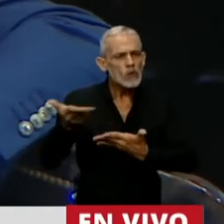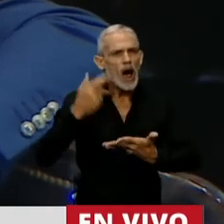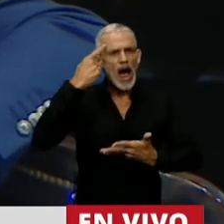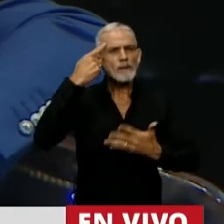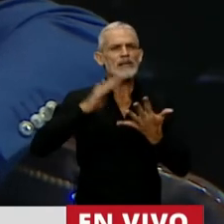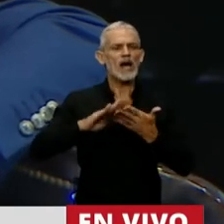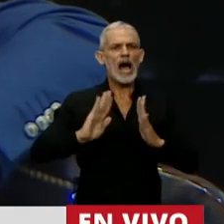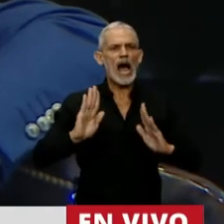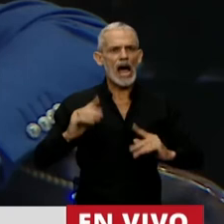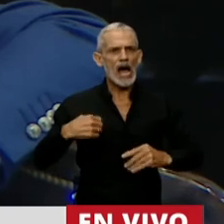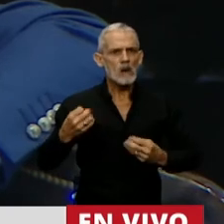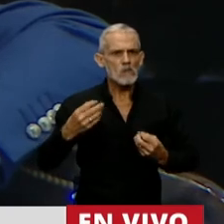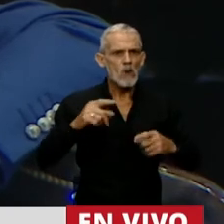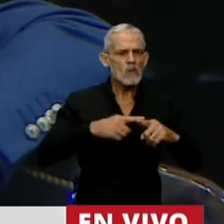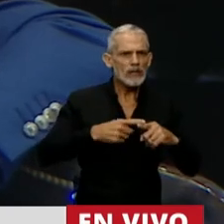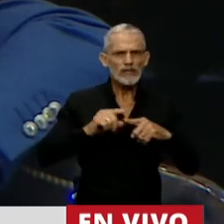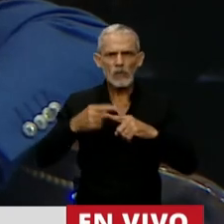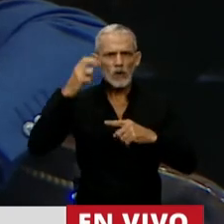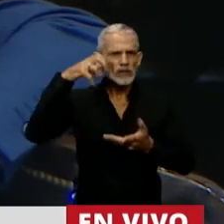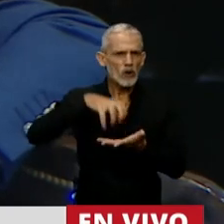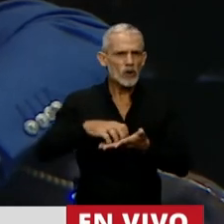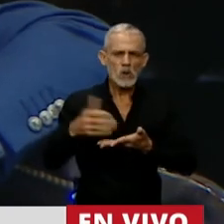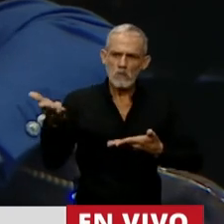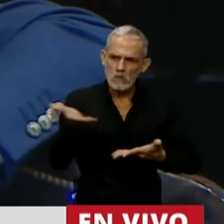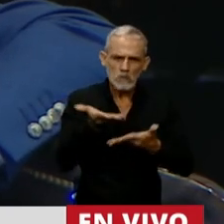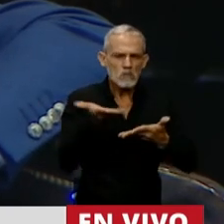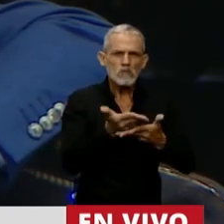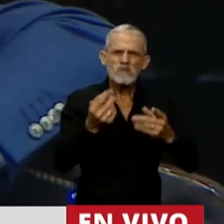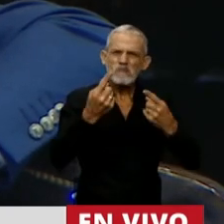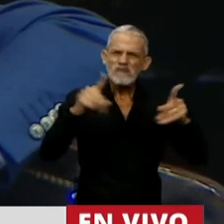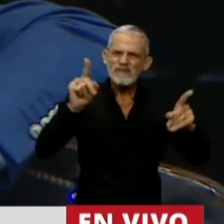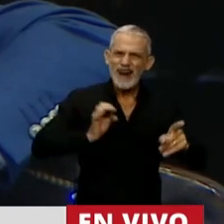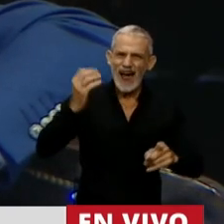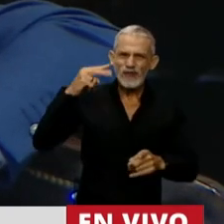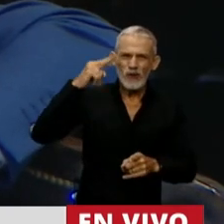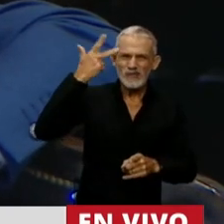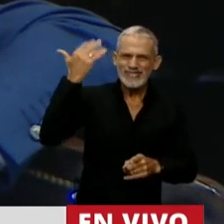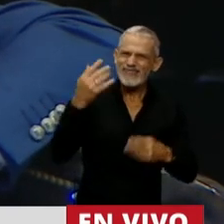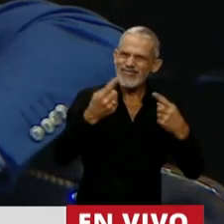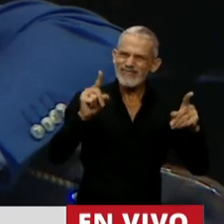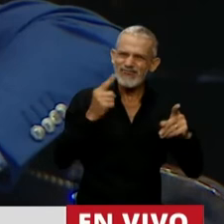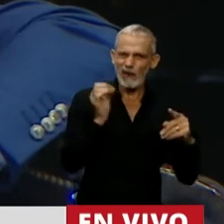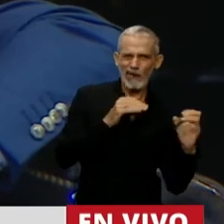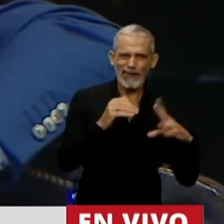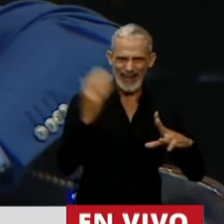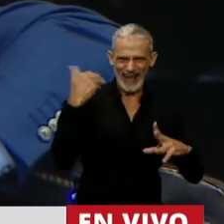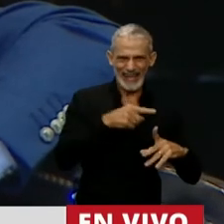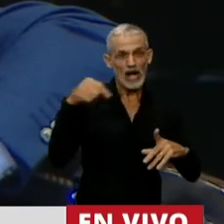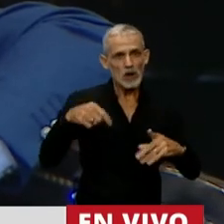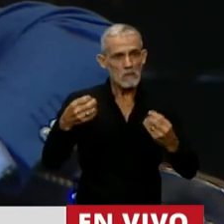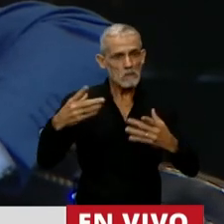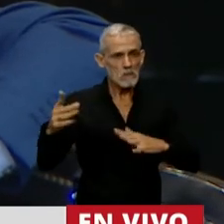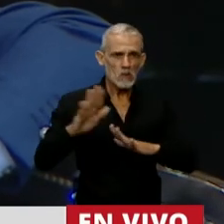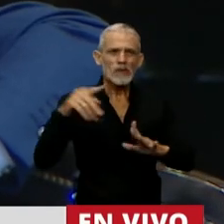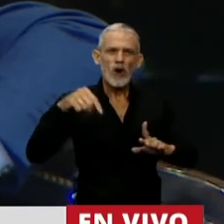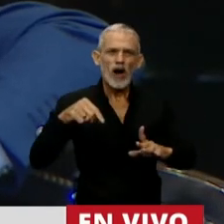el debate político que se está viviendo acá en este congreso es muy distinto al del 2018 pero también creo que este tema no está hoy en la